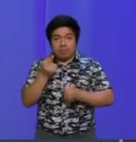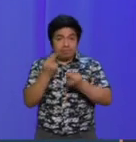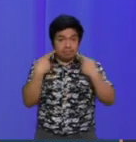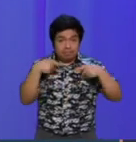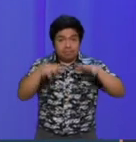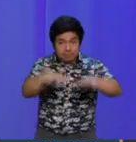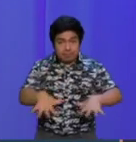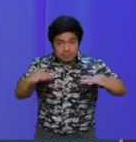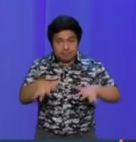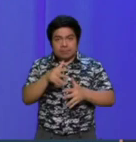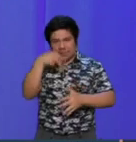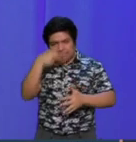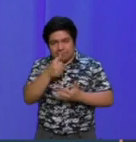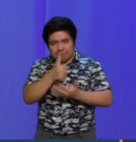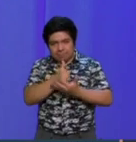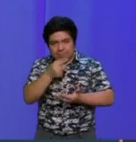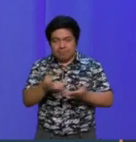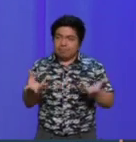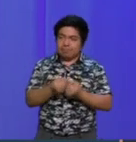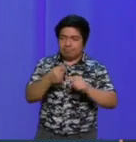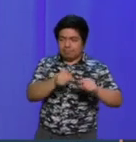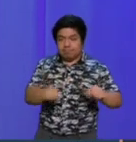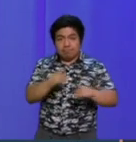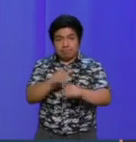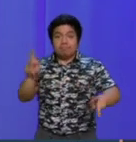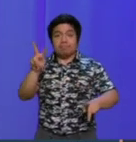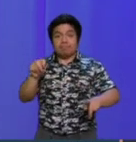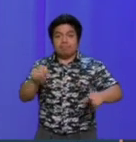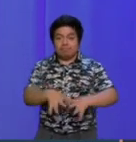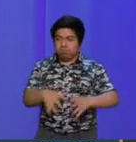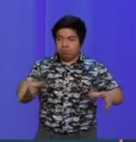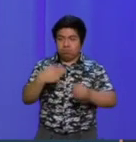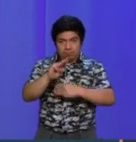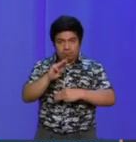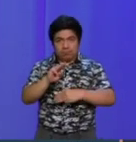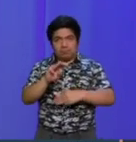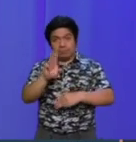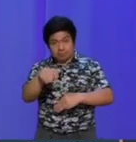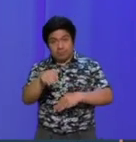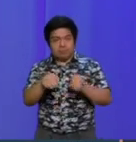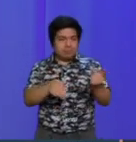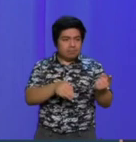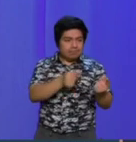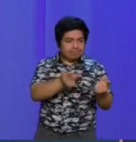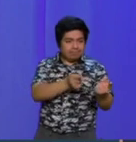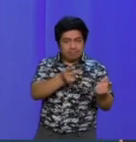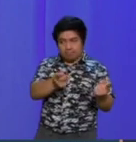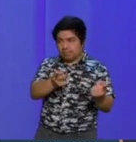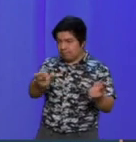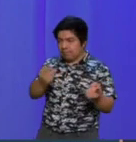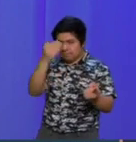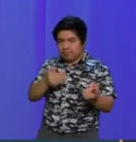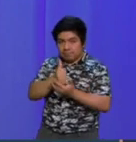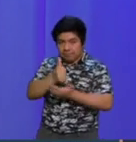la capital y también por darse una vuelta por los medios públicos de esta ciudad, la ciudad más grande del mundo. Voy a hacerles una serie de preguntas, evidentemente, sobre la Ciudad